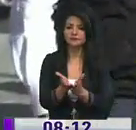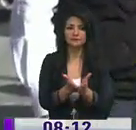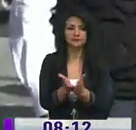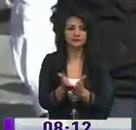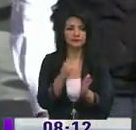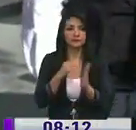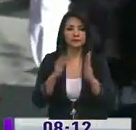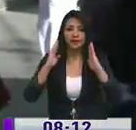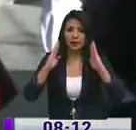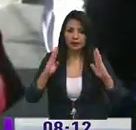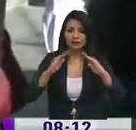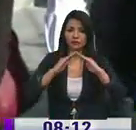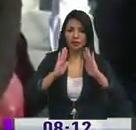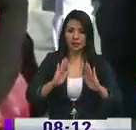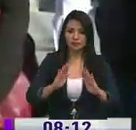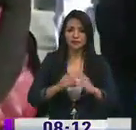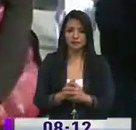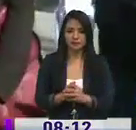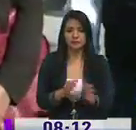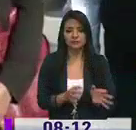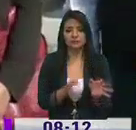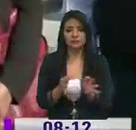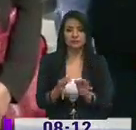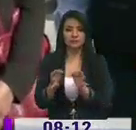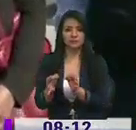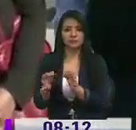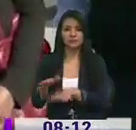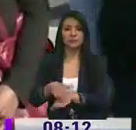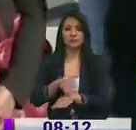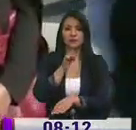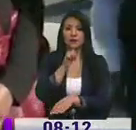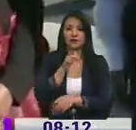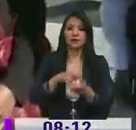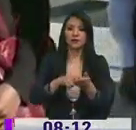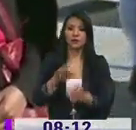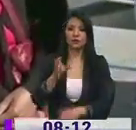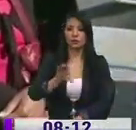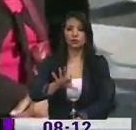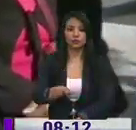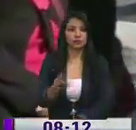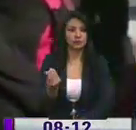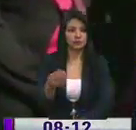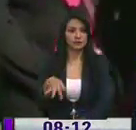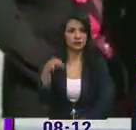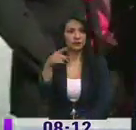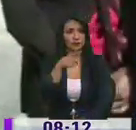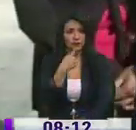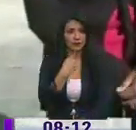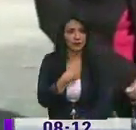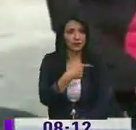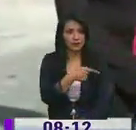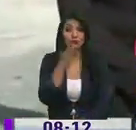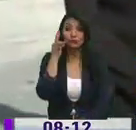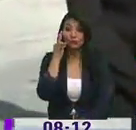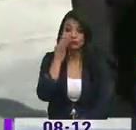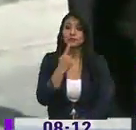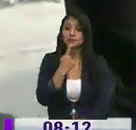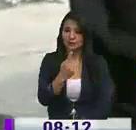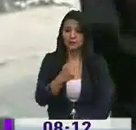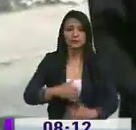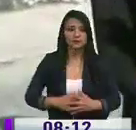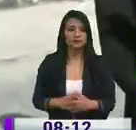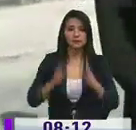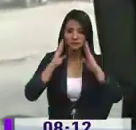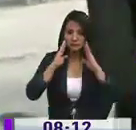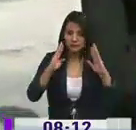inclusive atención en casa, que un poco se ha ido postergando por la falta de recursos que tienen en este lugar. Me señalaba, aquí estoy con una de las señoras, que le